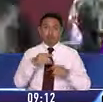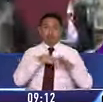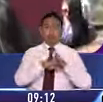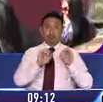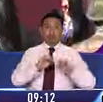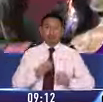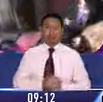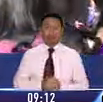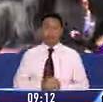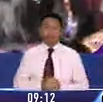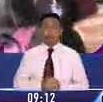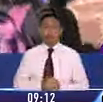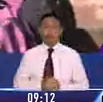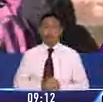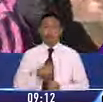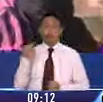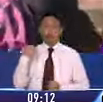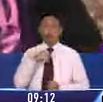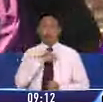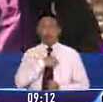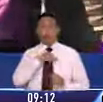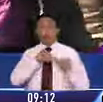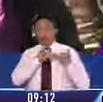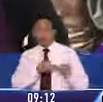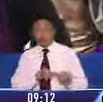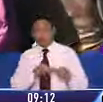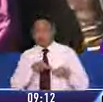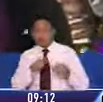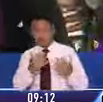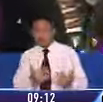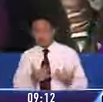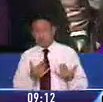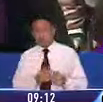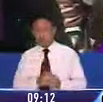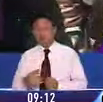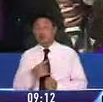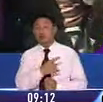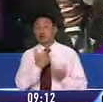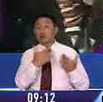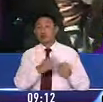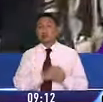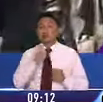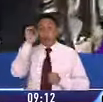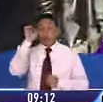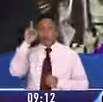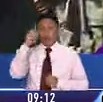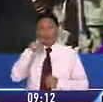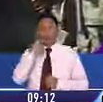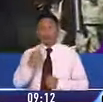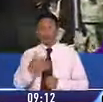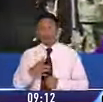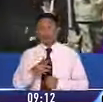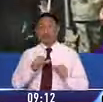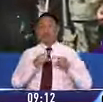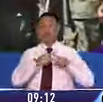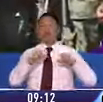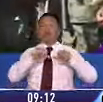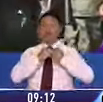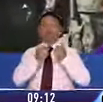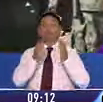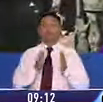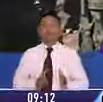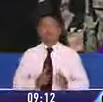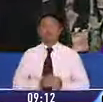han encontrado aquí. Nosotros vamos a permanecer en este punto a la espera de cualquier declaración de los